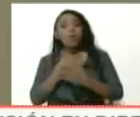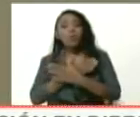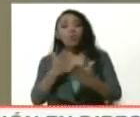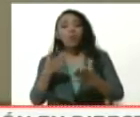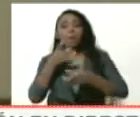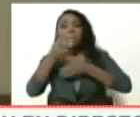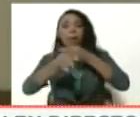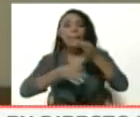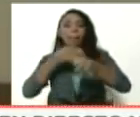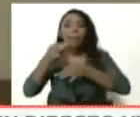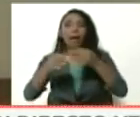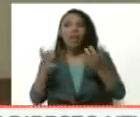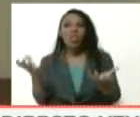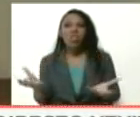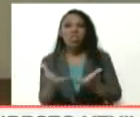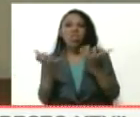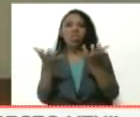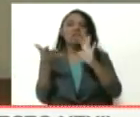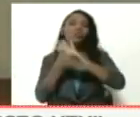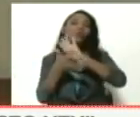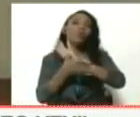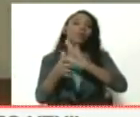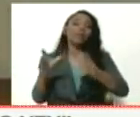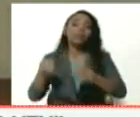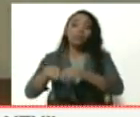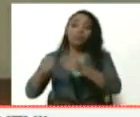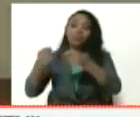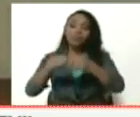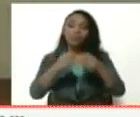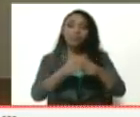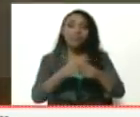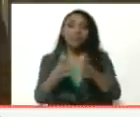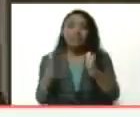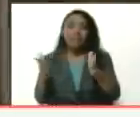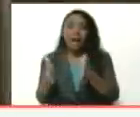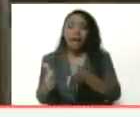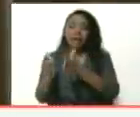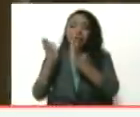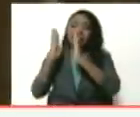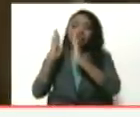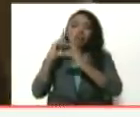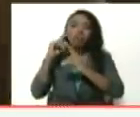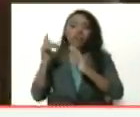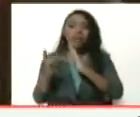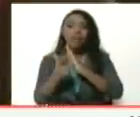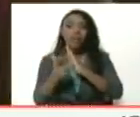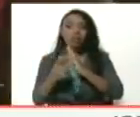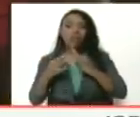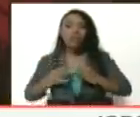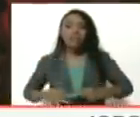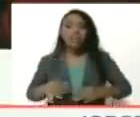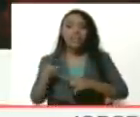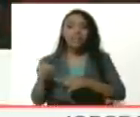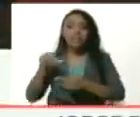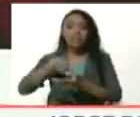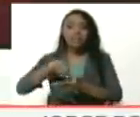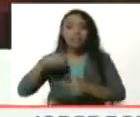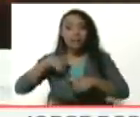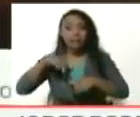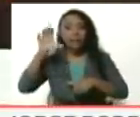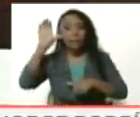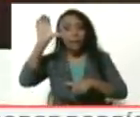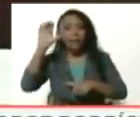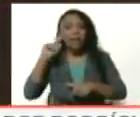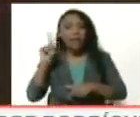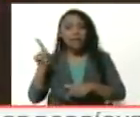detalles del incendio que destrozó gran parte de la infraestructura física y tecnológica del ente electoral aquí en el país. Entre